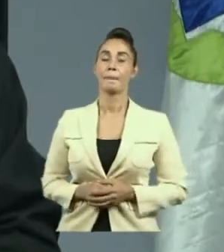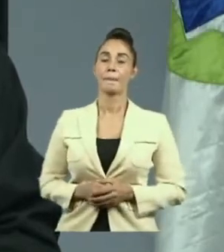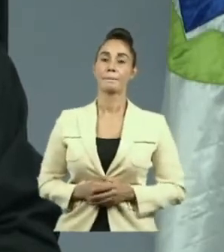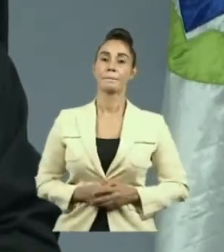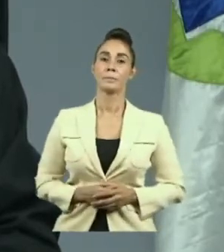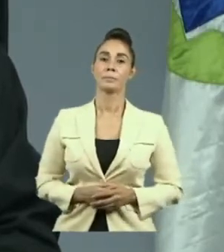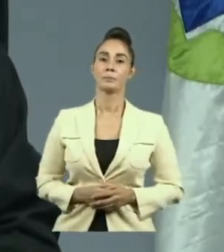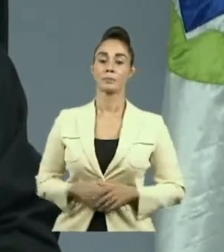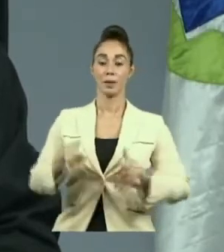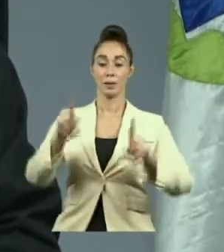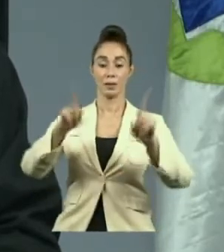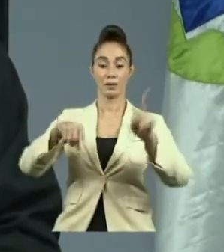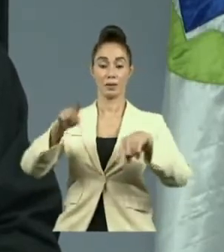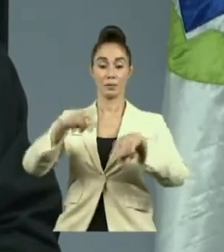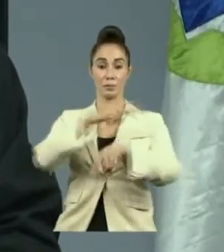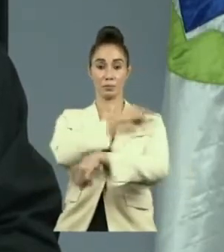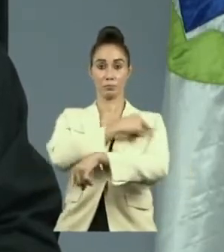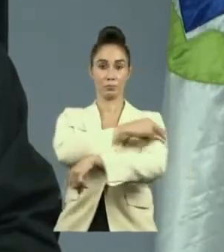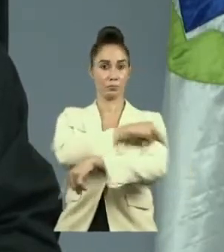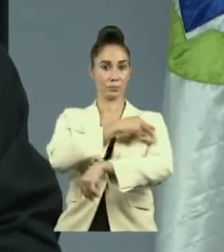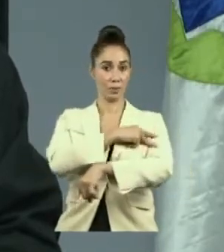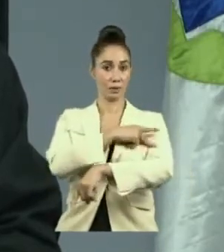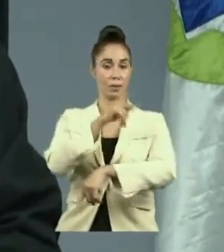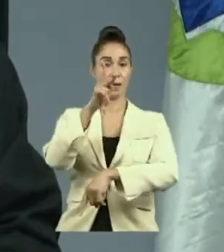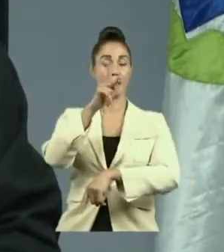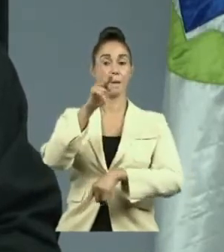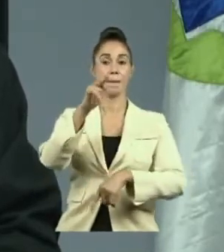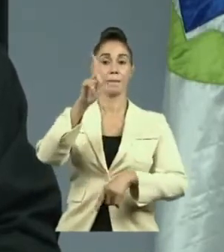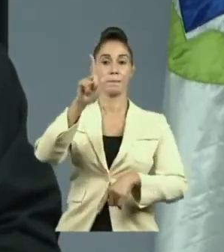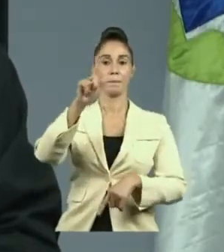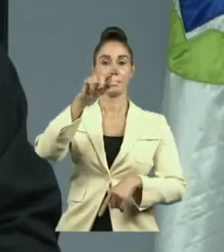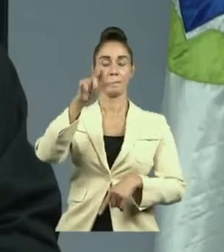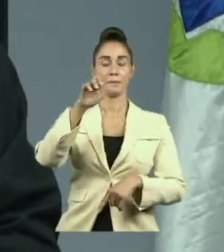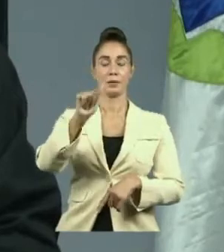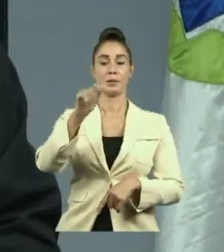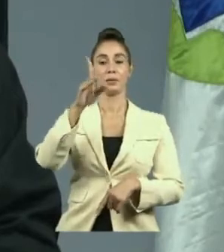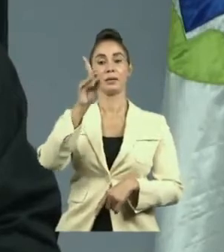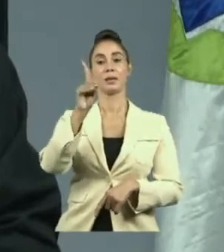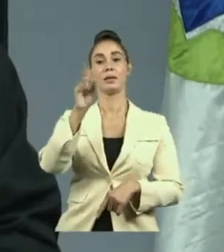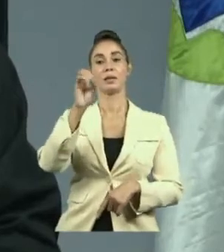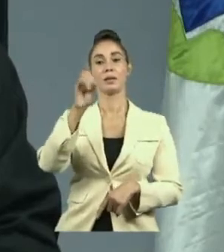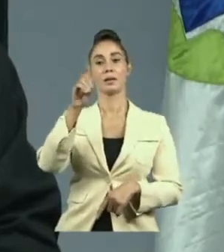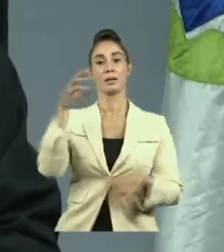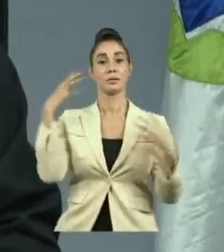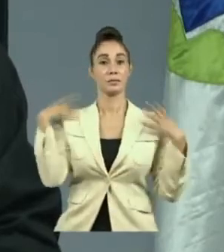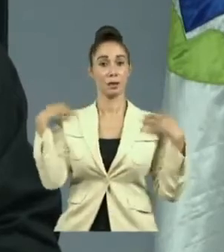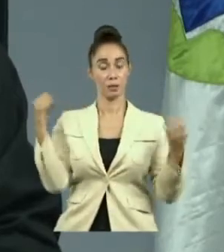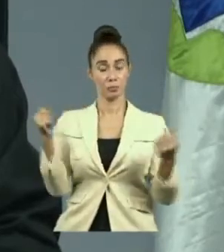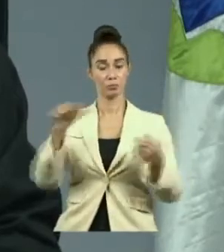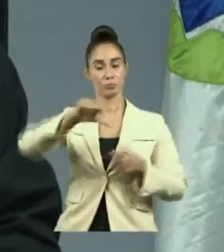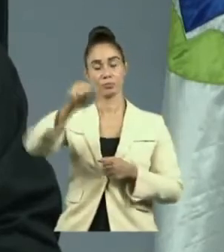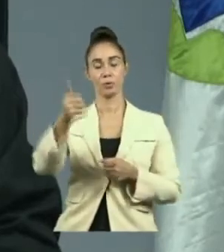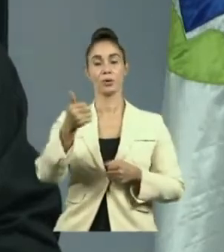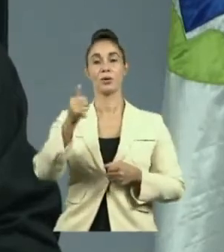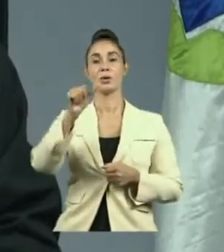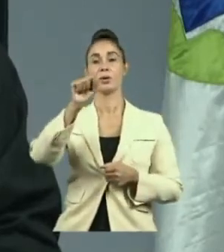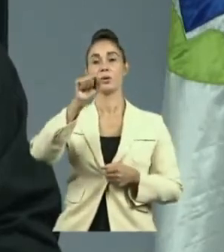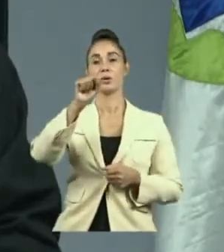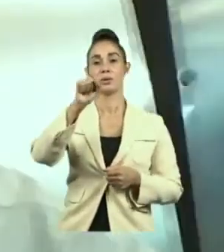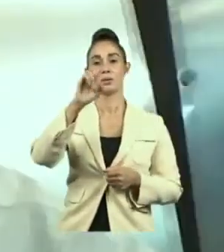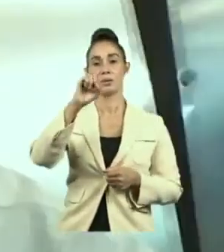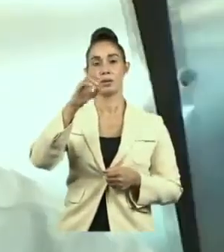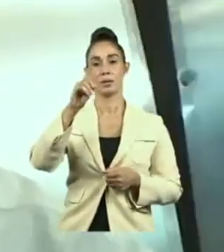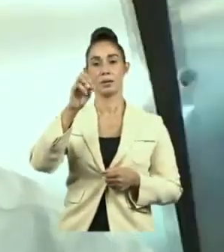como plaza de la salud cedimat y otros hospitales funcionales